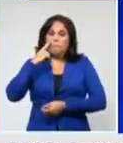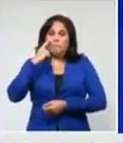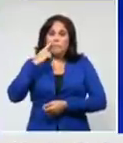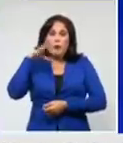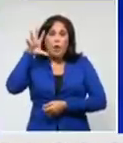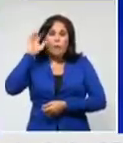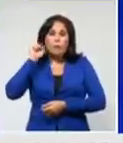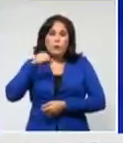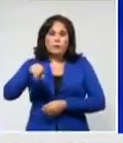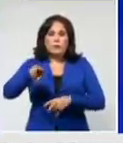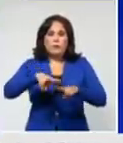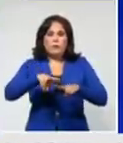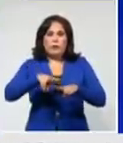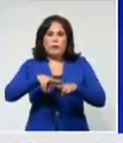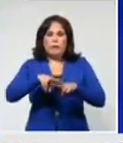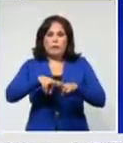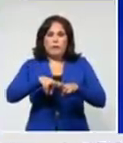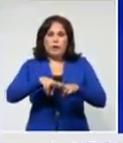en La Habana,